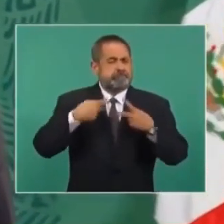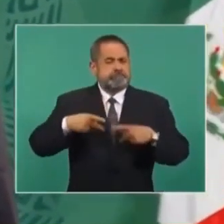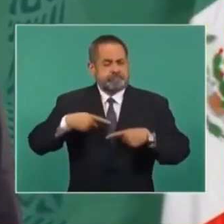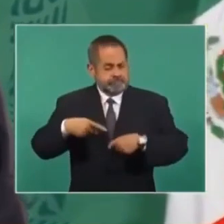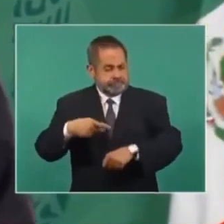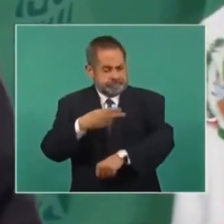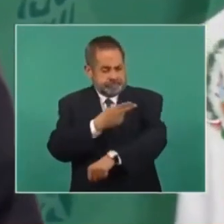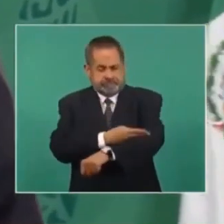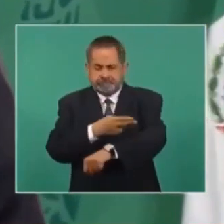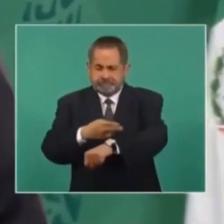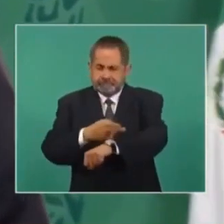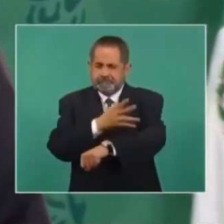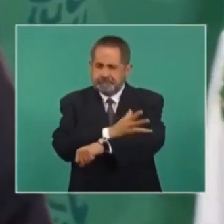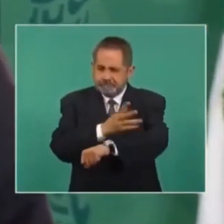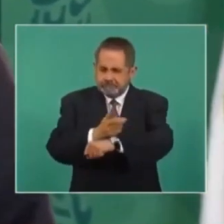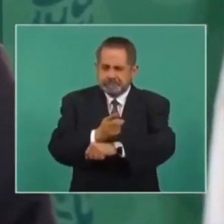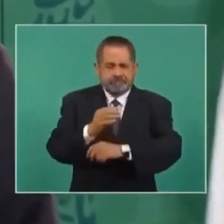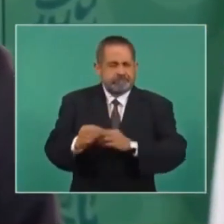honestas,